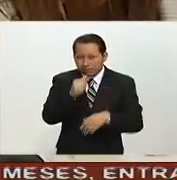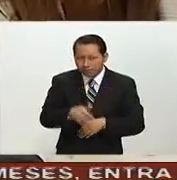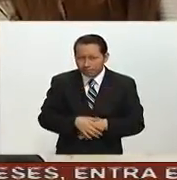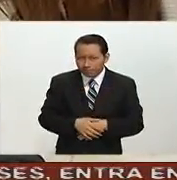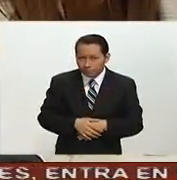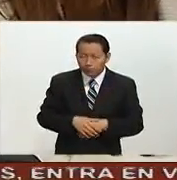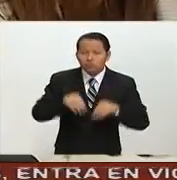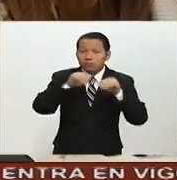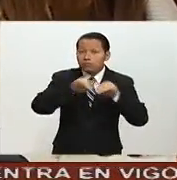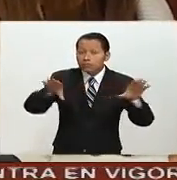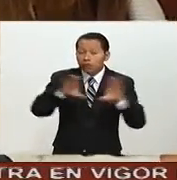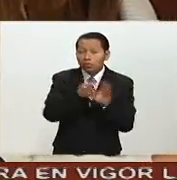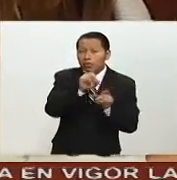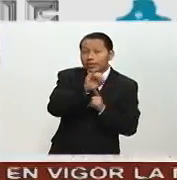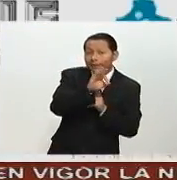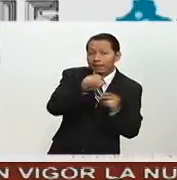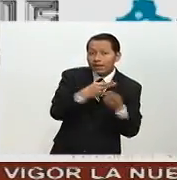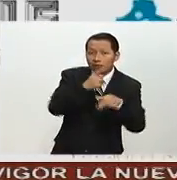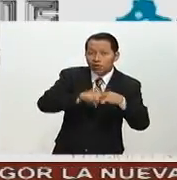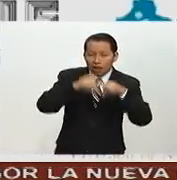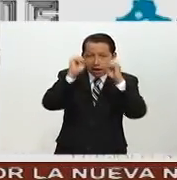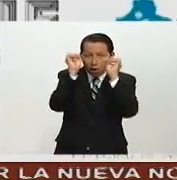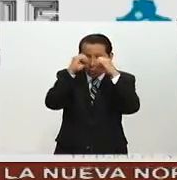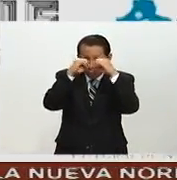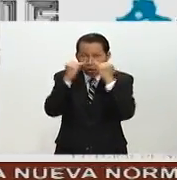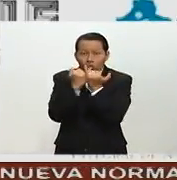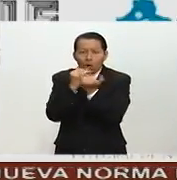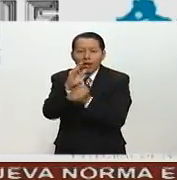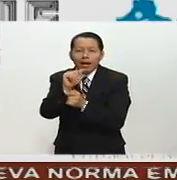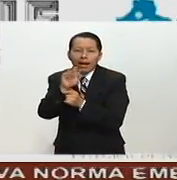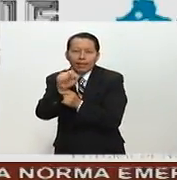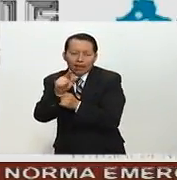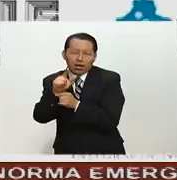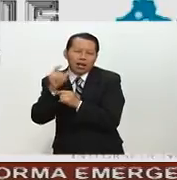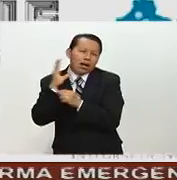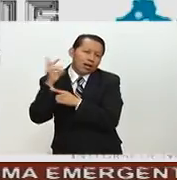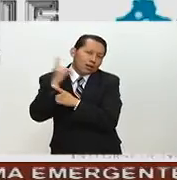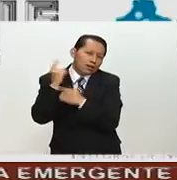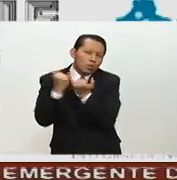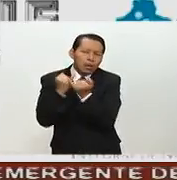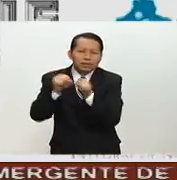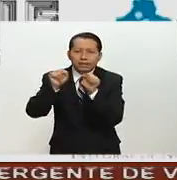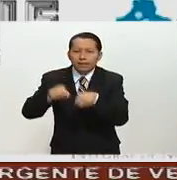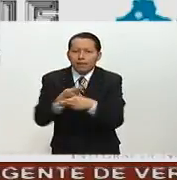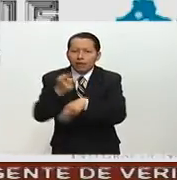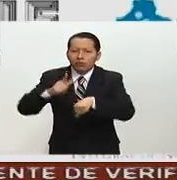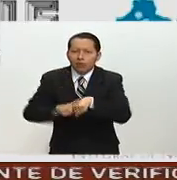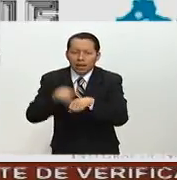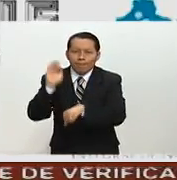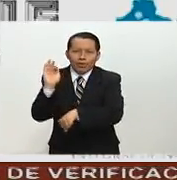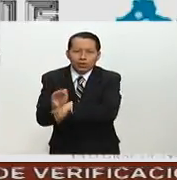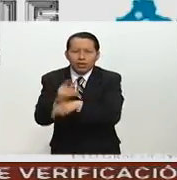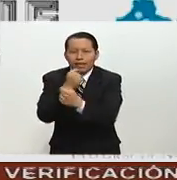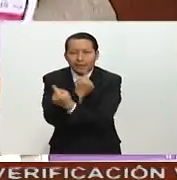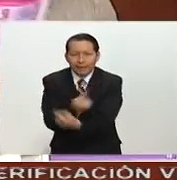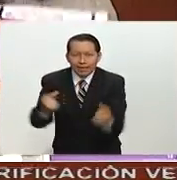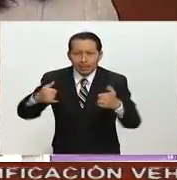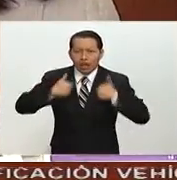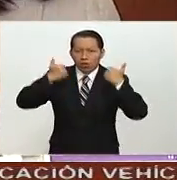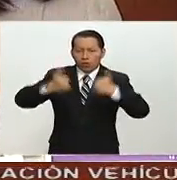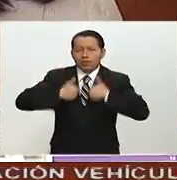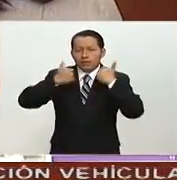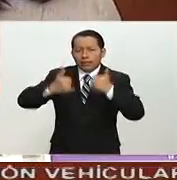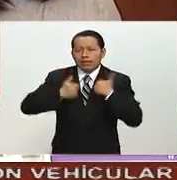difusión participan el DIF Nacional, Google, el Canal del Congreso, el Sistema Nacional de Protección Integral de Niñas, Niños y